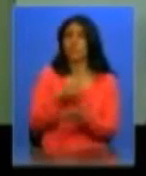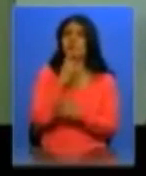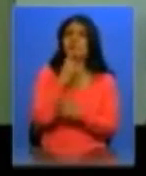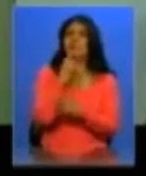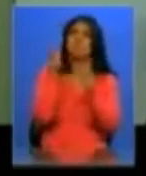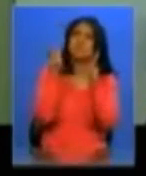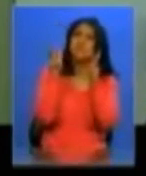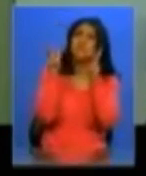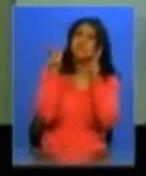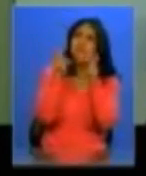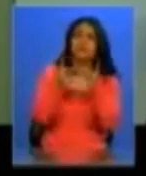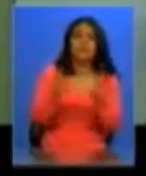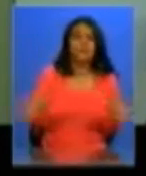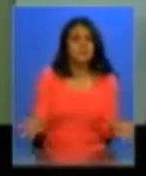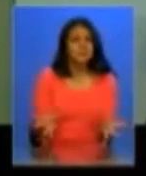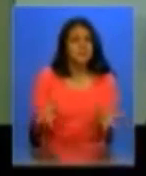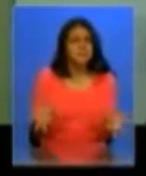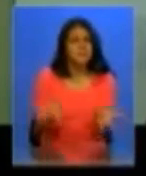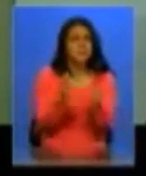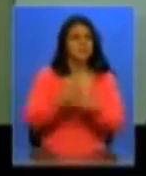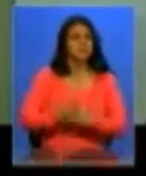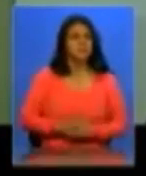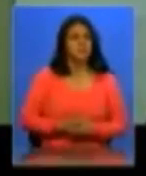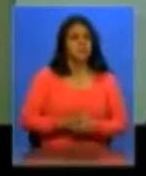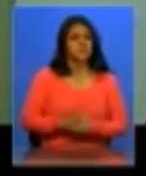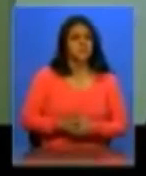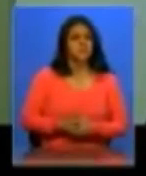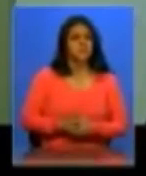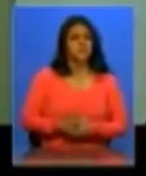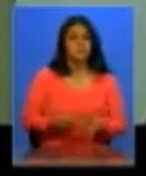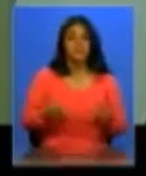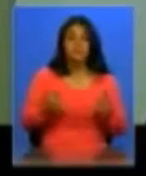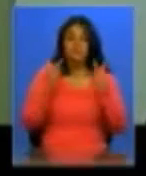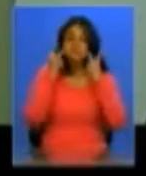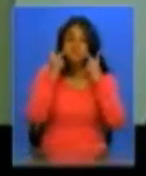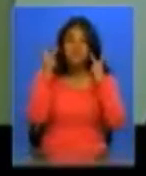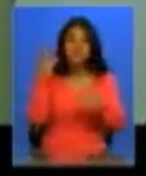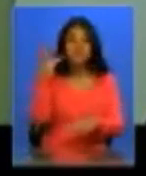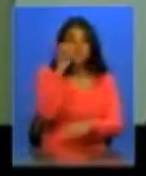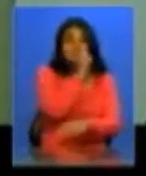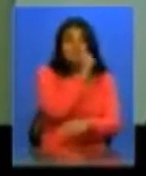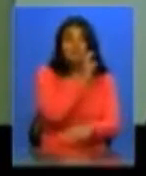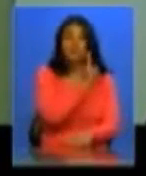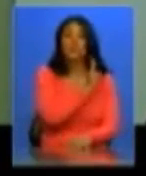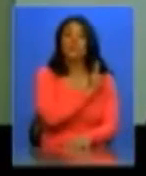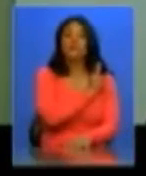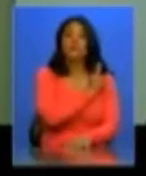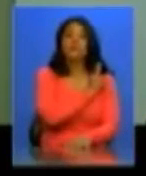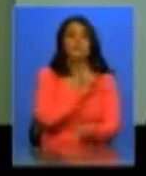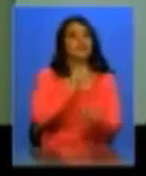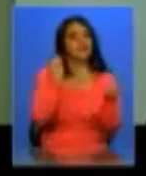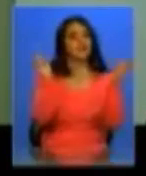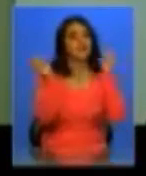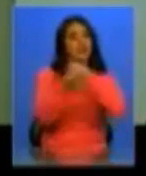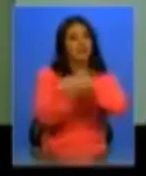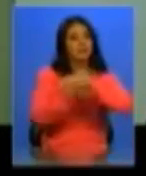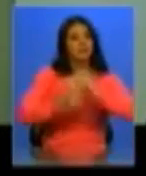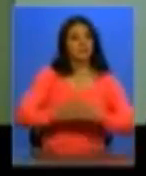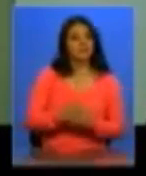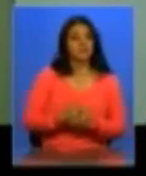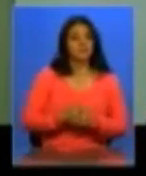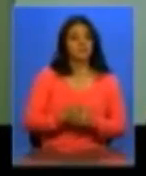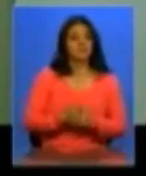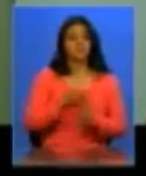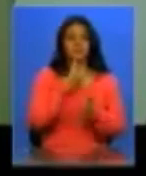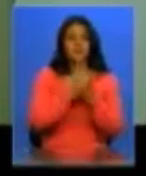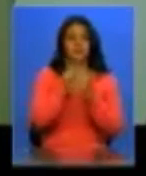darnos un poco más de motivación y que también vea y se dé cuenta que nuestra UTMACH ha cambiado. Nos puso como un chip